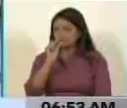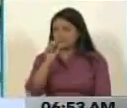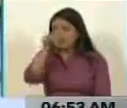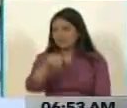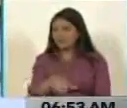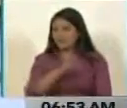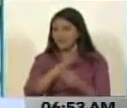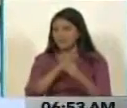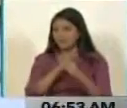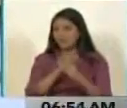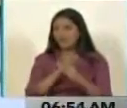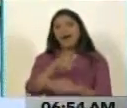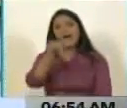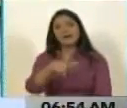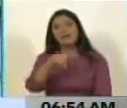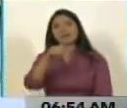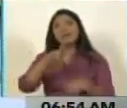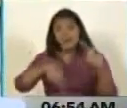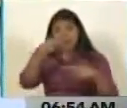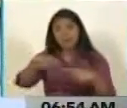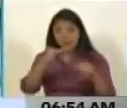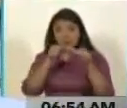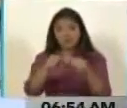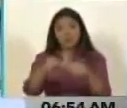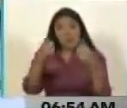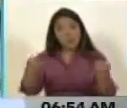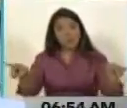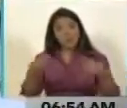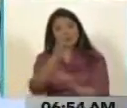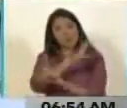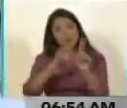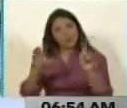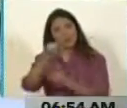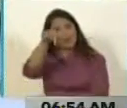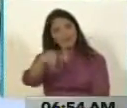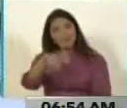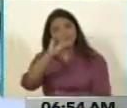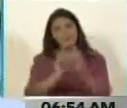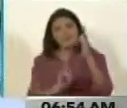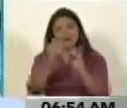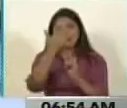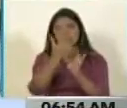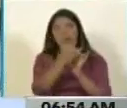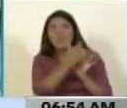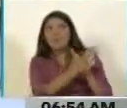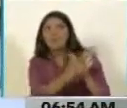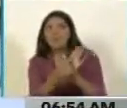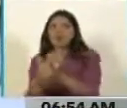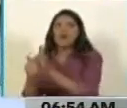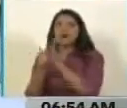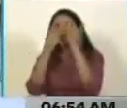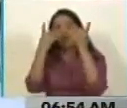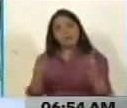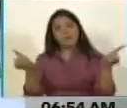pausa, acá en La Pauta de Hoy. Al regreso seguimos hablando de música, de cultura, de esta feria internacional que muestra los talentos culturales y musicales de nuestro